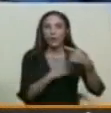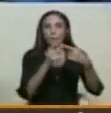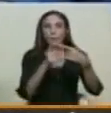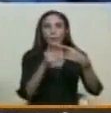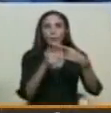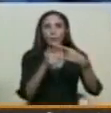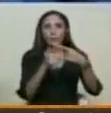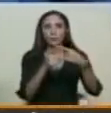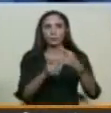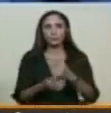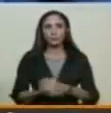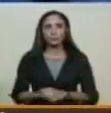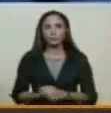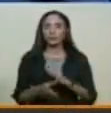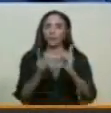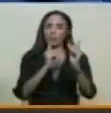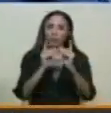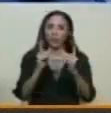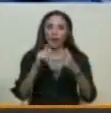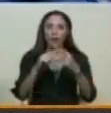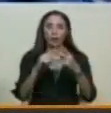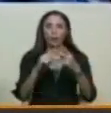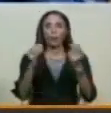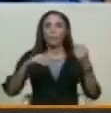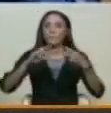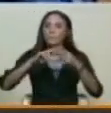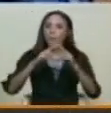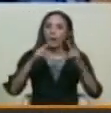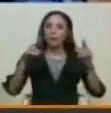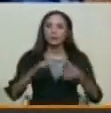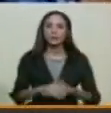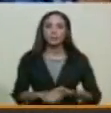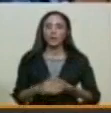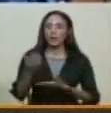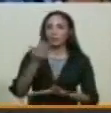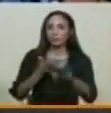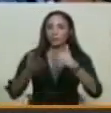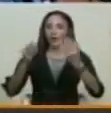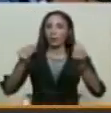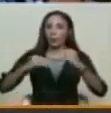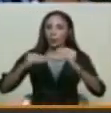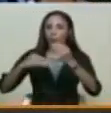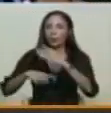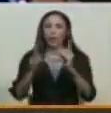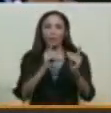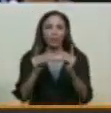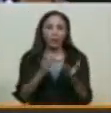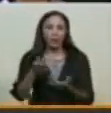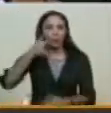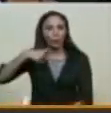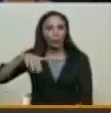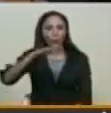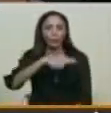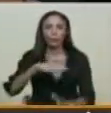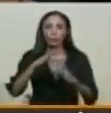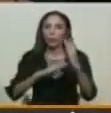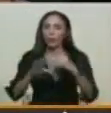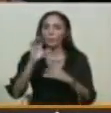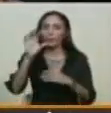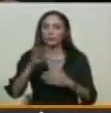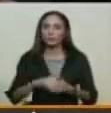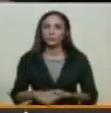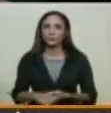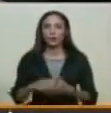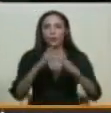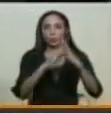La primera línea correspondiente al diálogo, la pacificación, la reconciliación, el gran diálogo social con el pueblo de Venezuela, con todas y